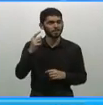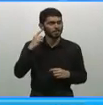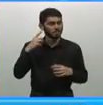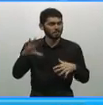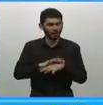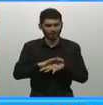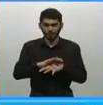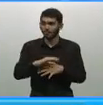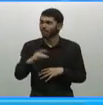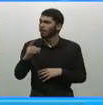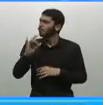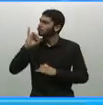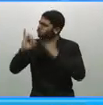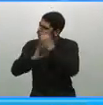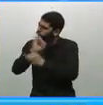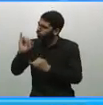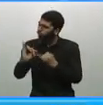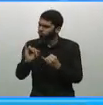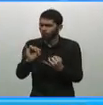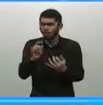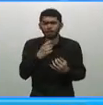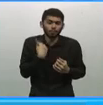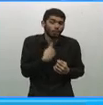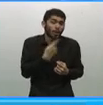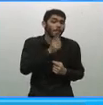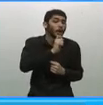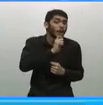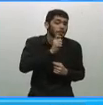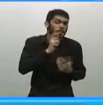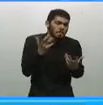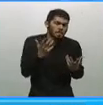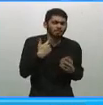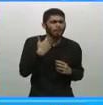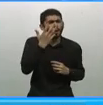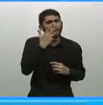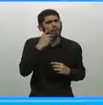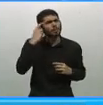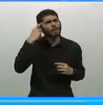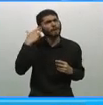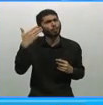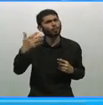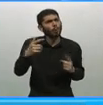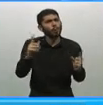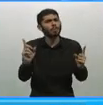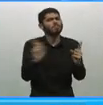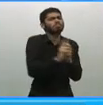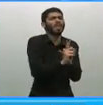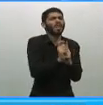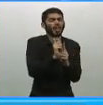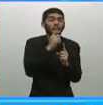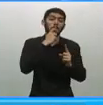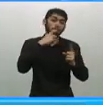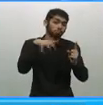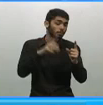dale te decía que dentro de El periodismo principalmente nos gusta mucho pensar quién puede ser el sucesor de en el caso de